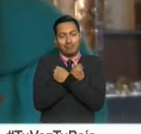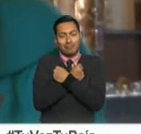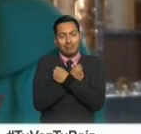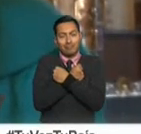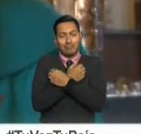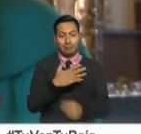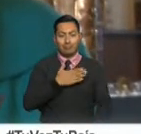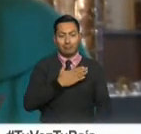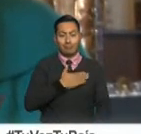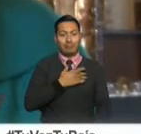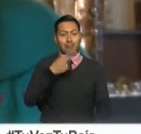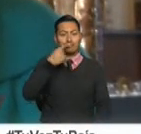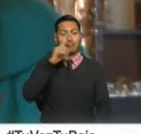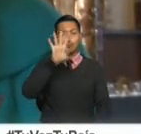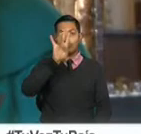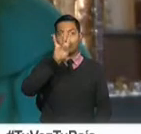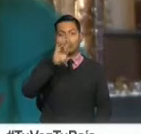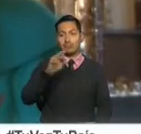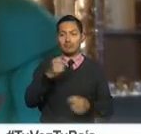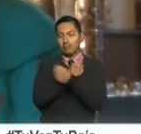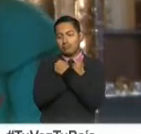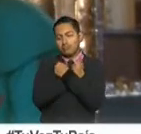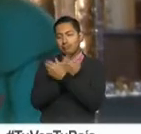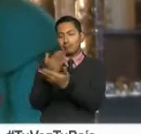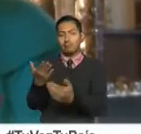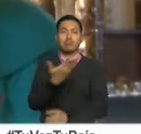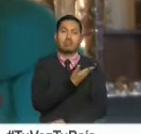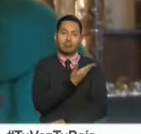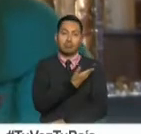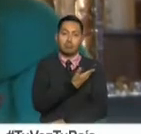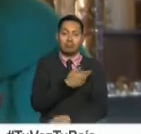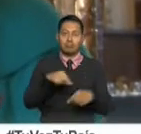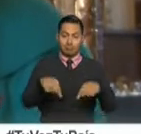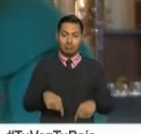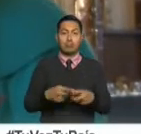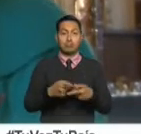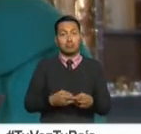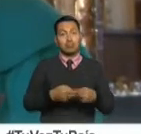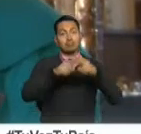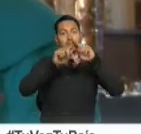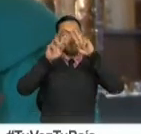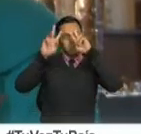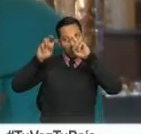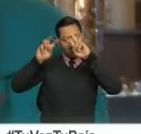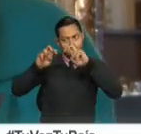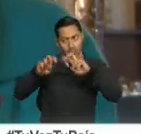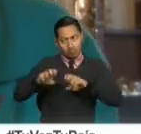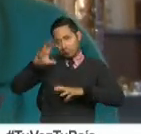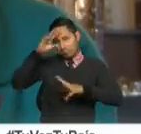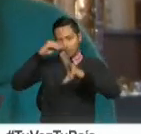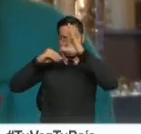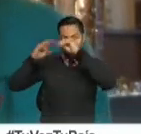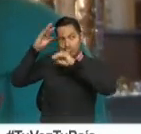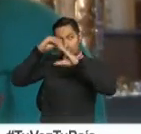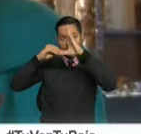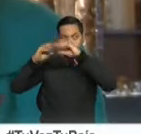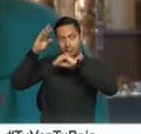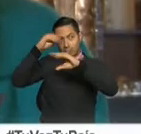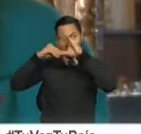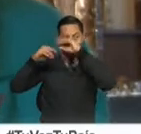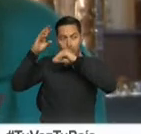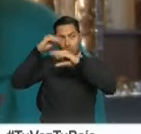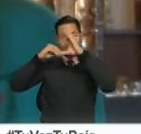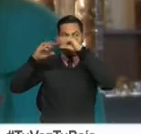mi marido tenía por Manuela. Y entonces comenzó a investigar, comenzó